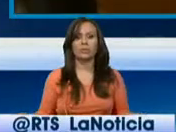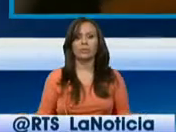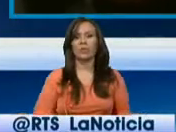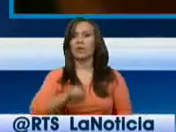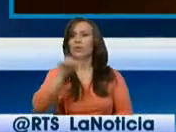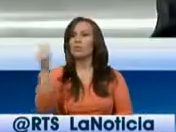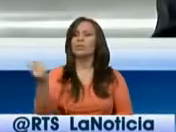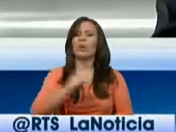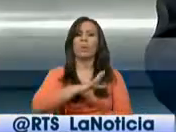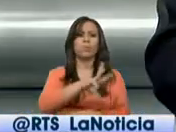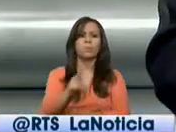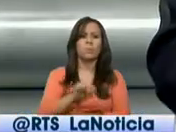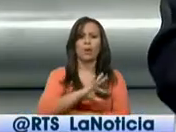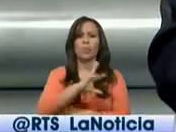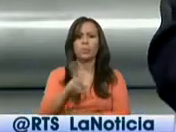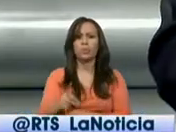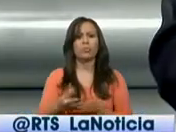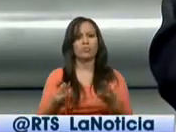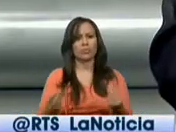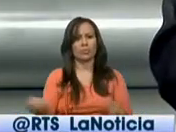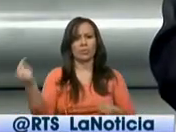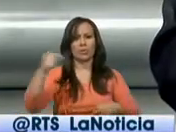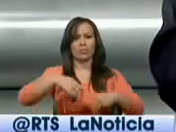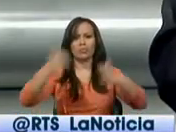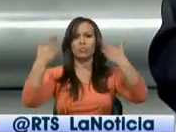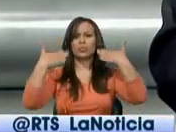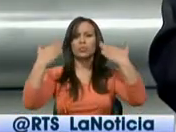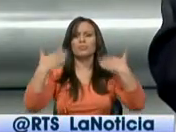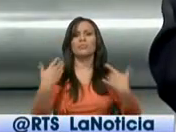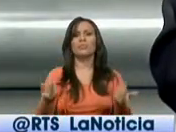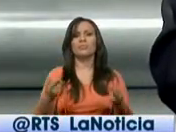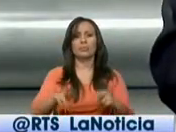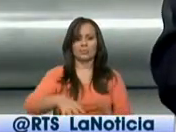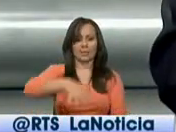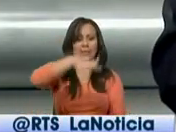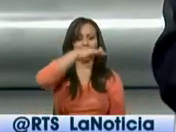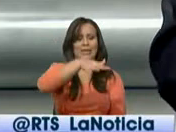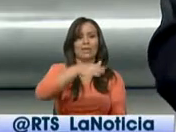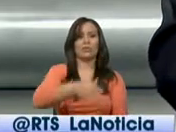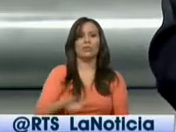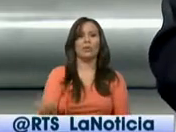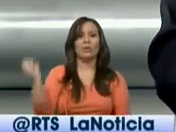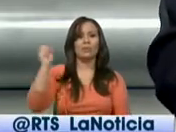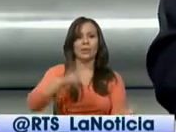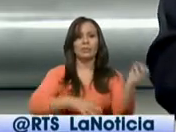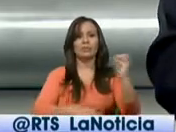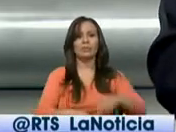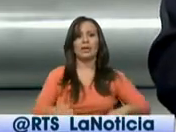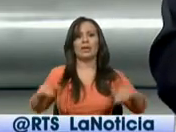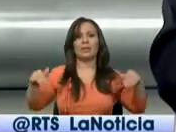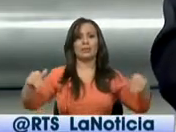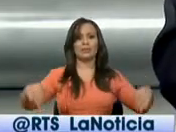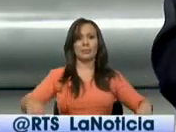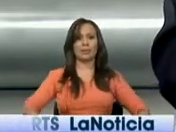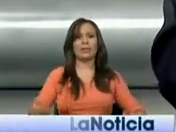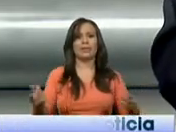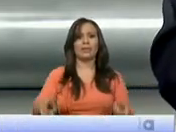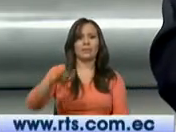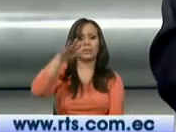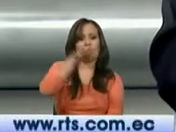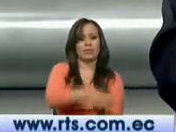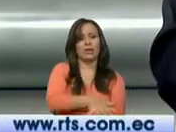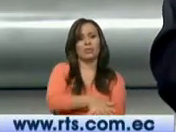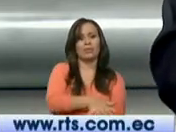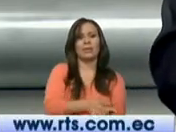Robos acá. A diario se registra en Guayaquil robos de bienes públicos como tachos de basura, bancas y tapas de alcantarillas. La